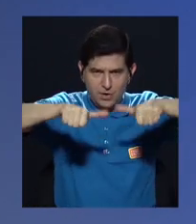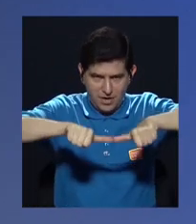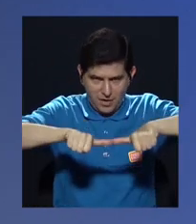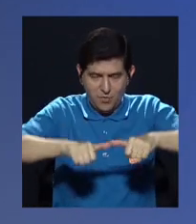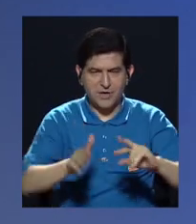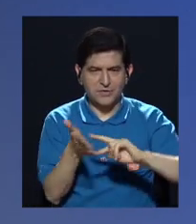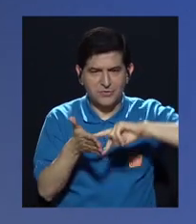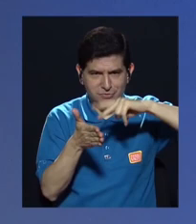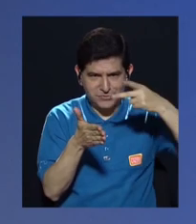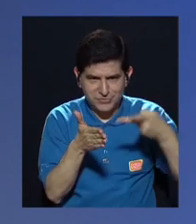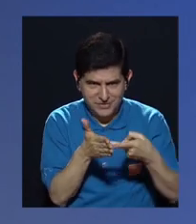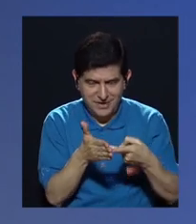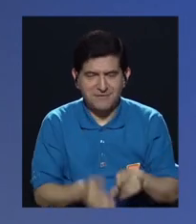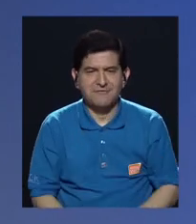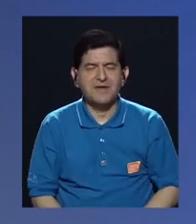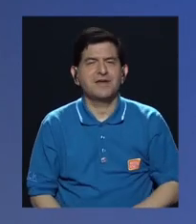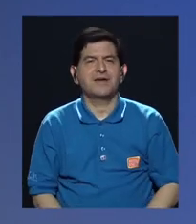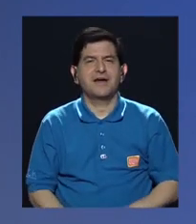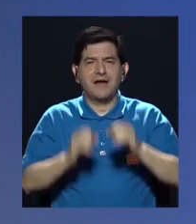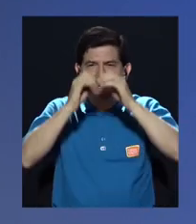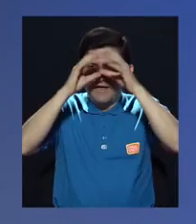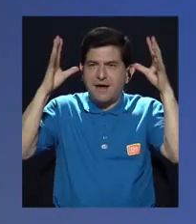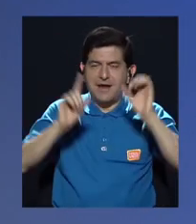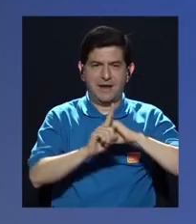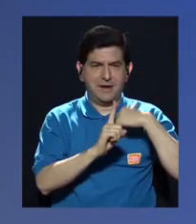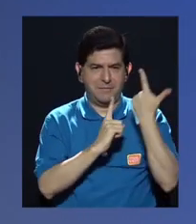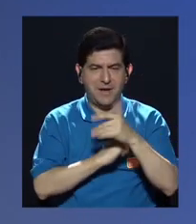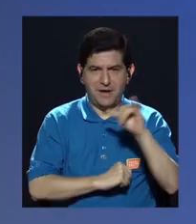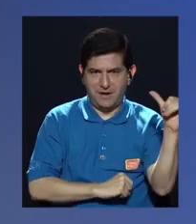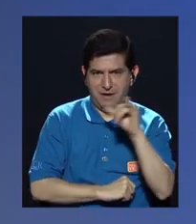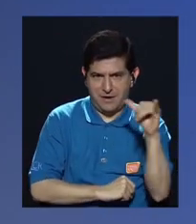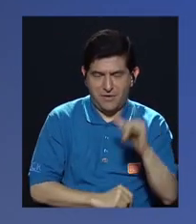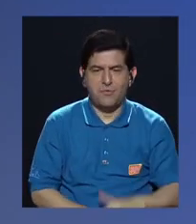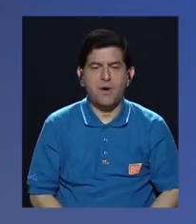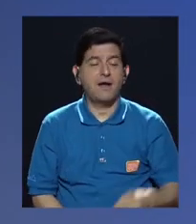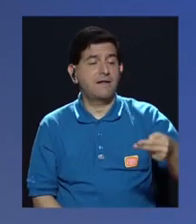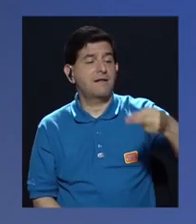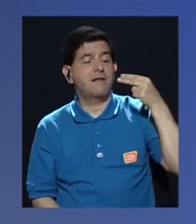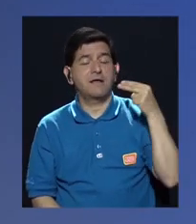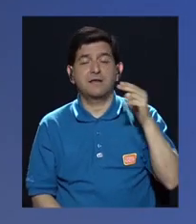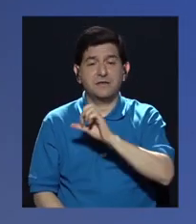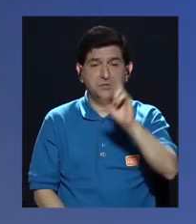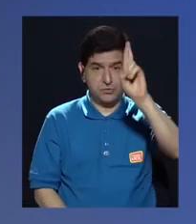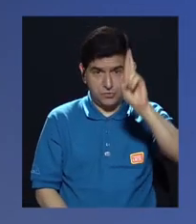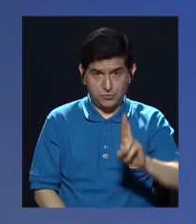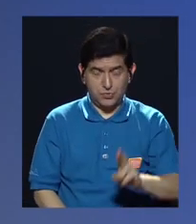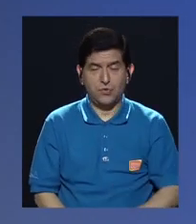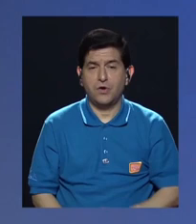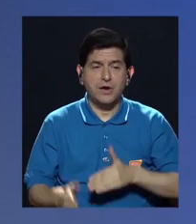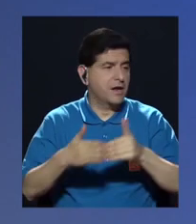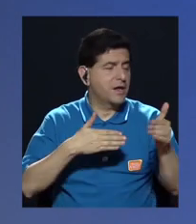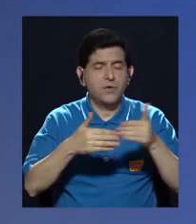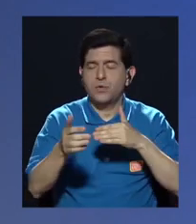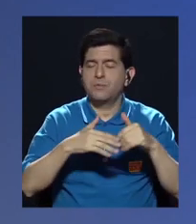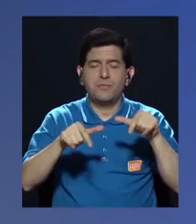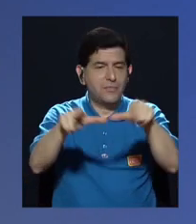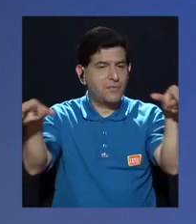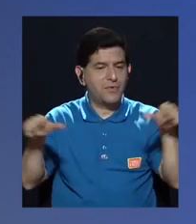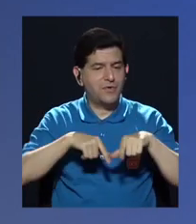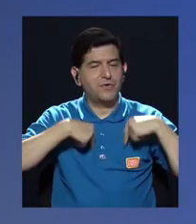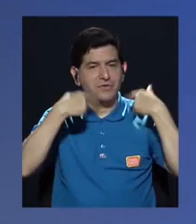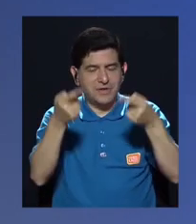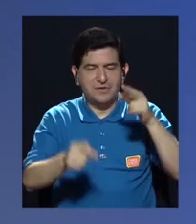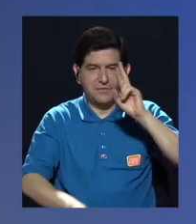acuerdo que representa no solamente en el imaginario social, sino también en la historia de una Costa Rica que donde quiera que usted